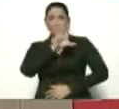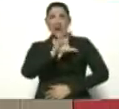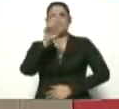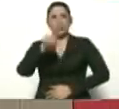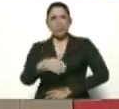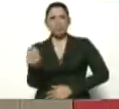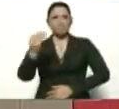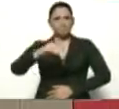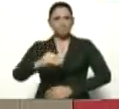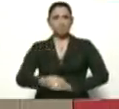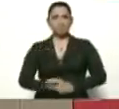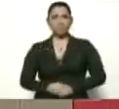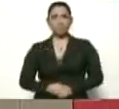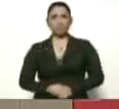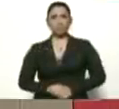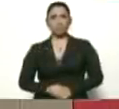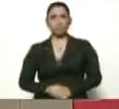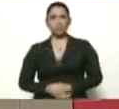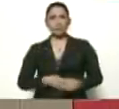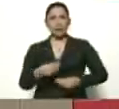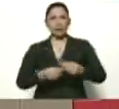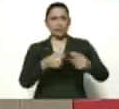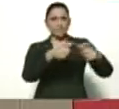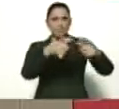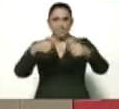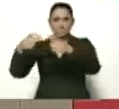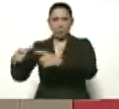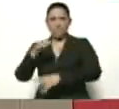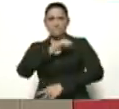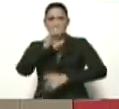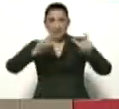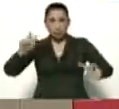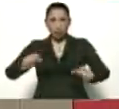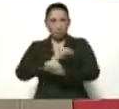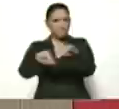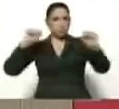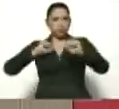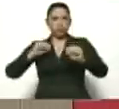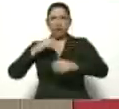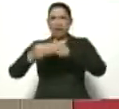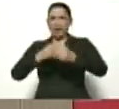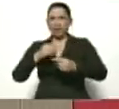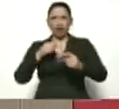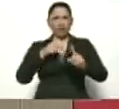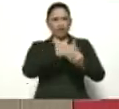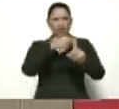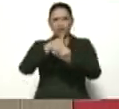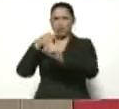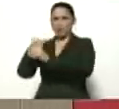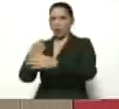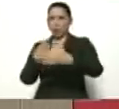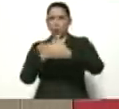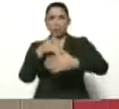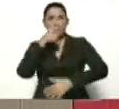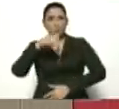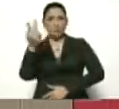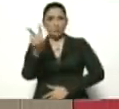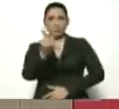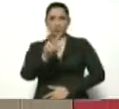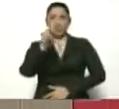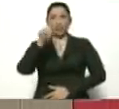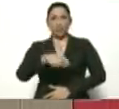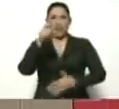la colocación de minas personales la aplicación de tortura a venezolanas y venezolanos la